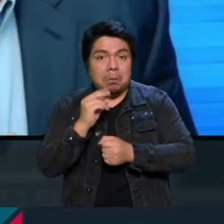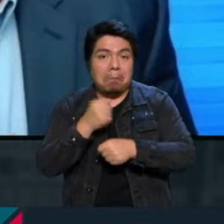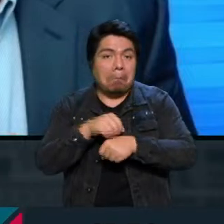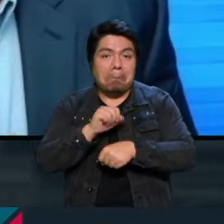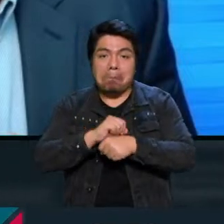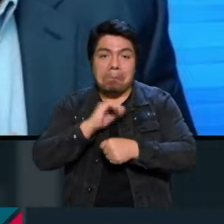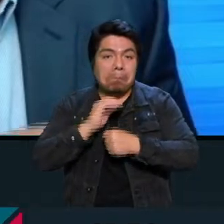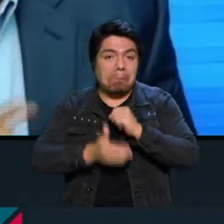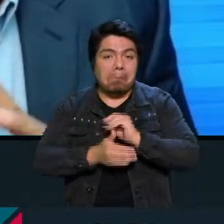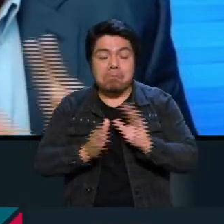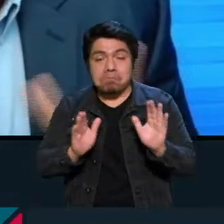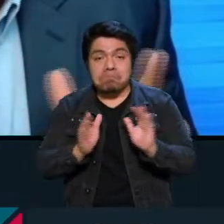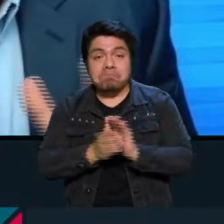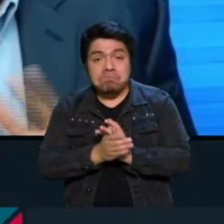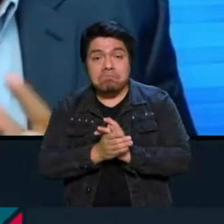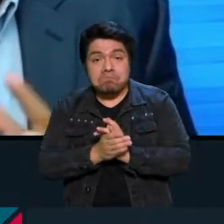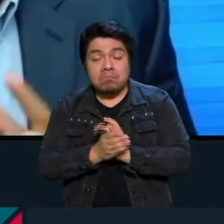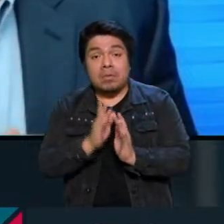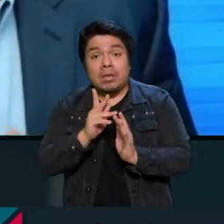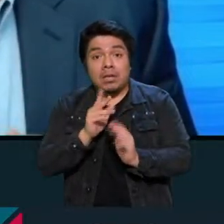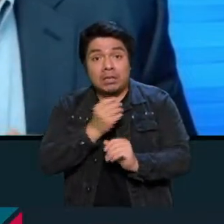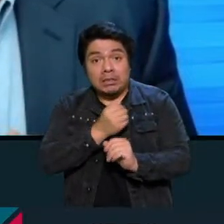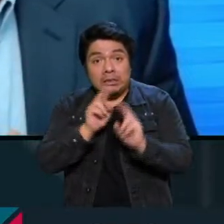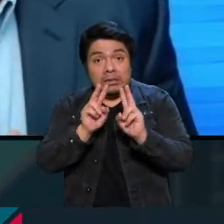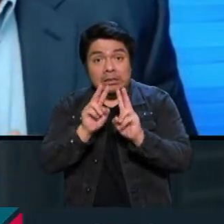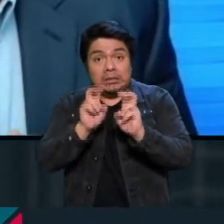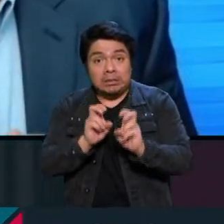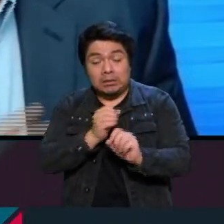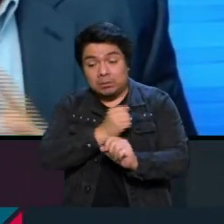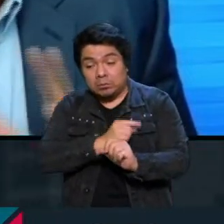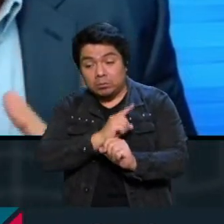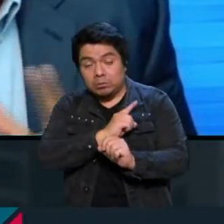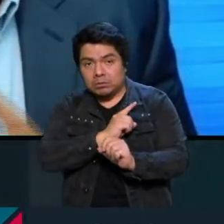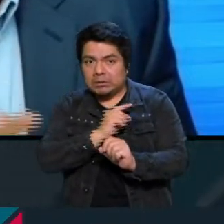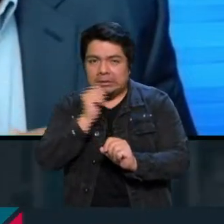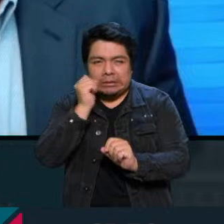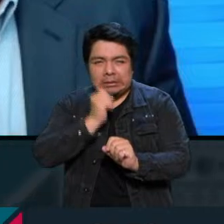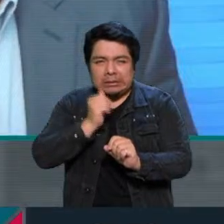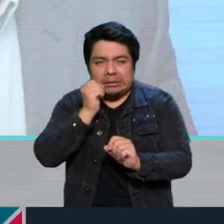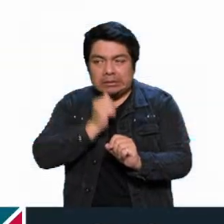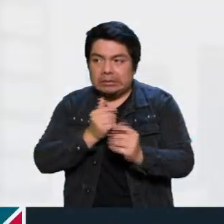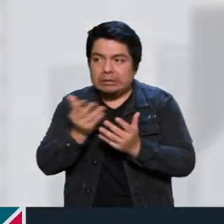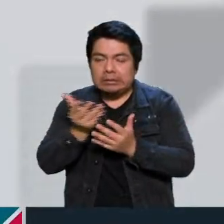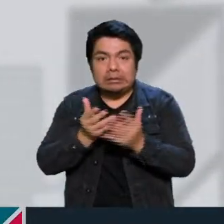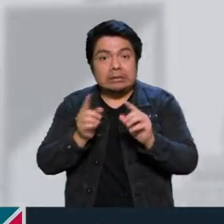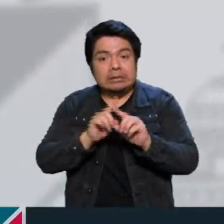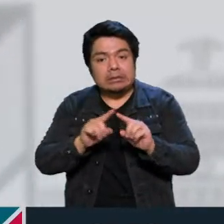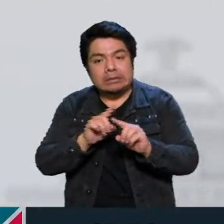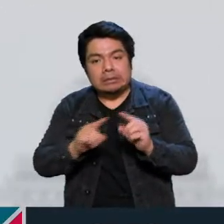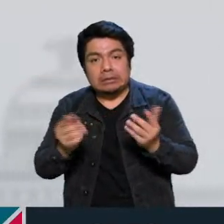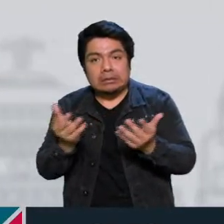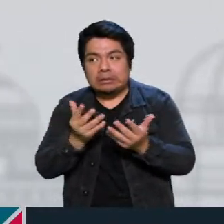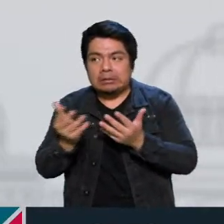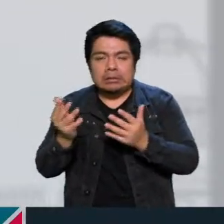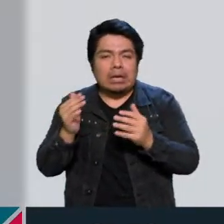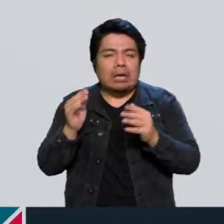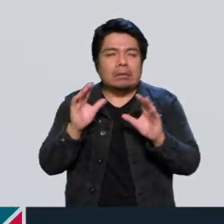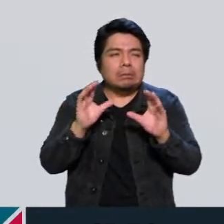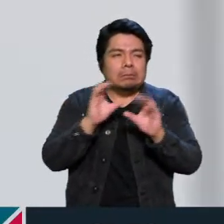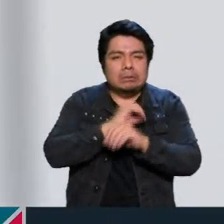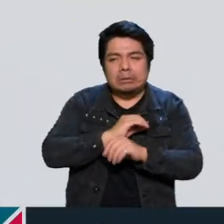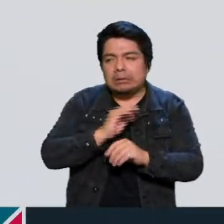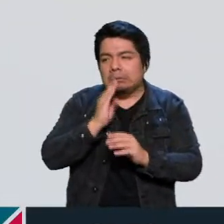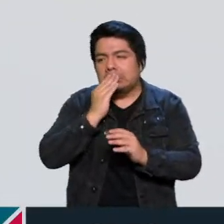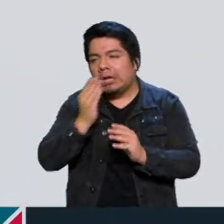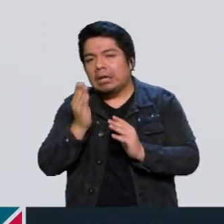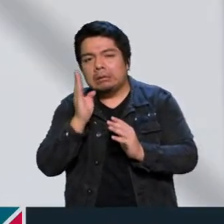esta administración y el tema de salud siempre ha sido un tema que ha estado en la palestra de los medios por los claroscuros que ha tenido, ¿no? Aquí